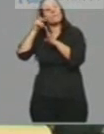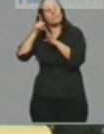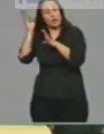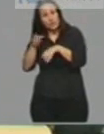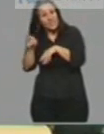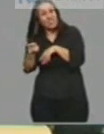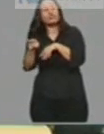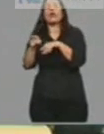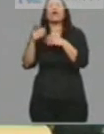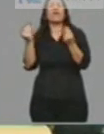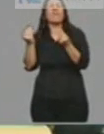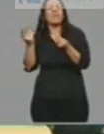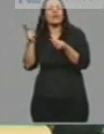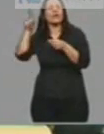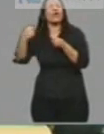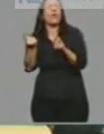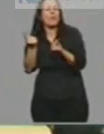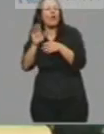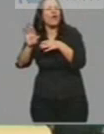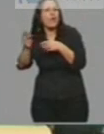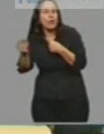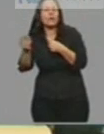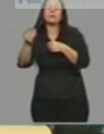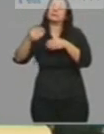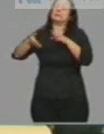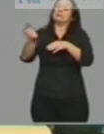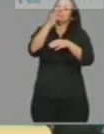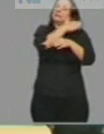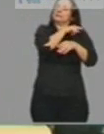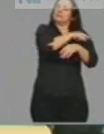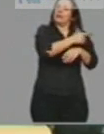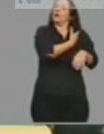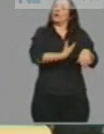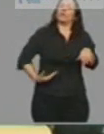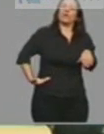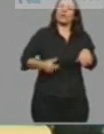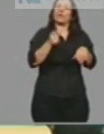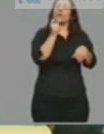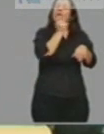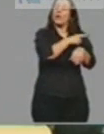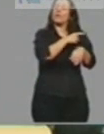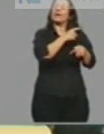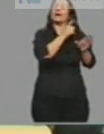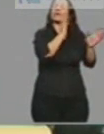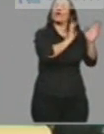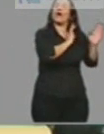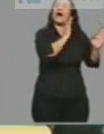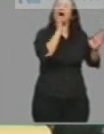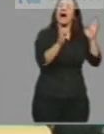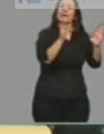40.363 millones, habían sido contraídos durante la administración gubernamental que tuvo lugar entre los